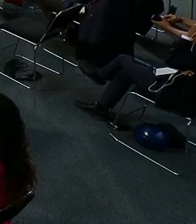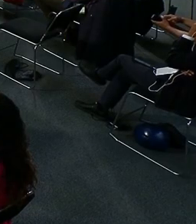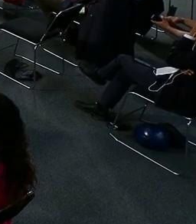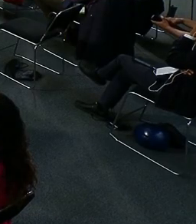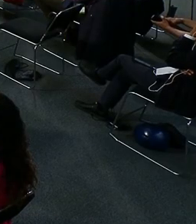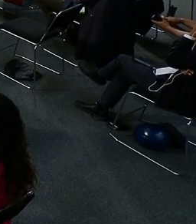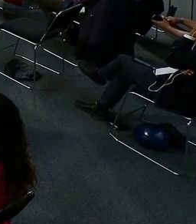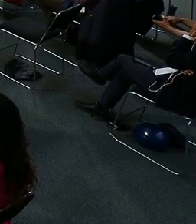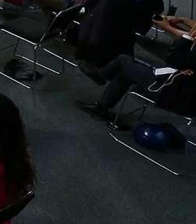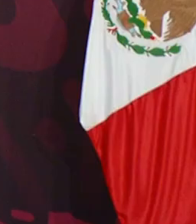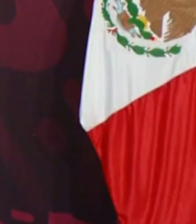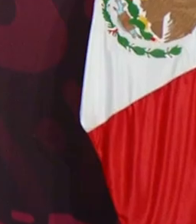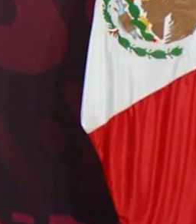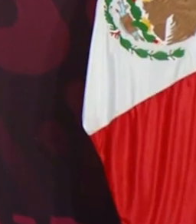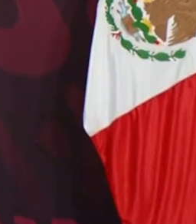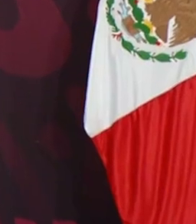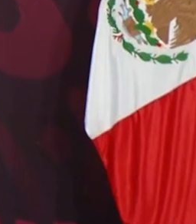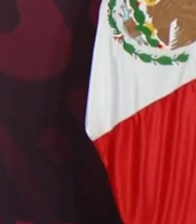repito,